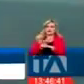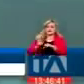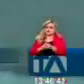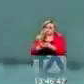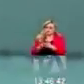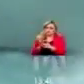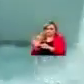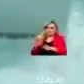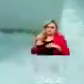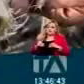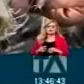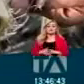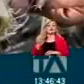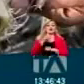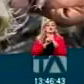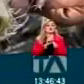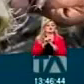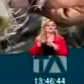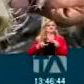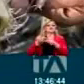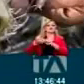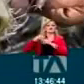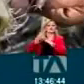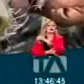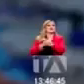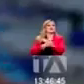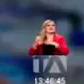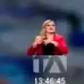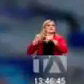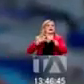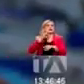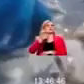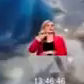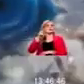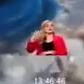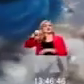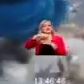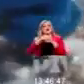el año pasado Ecuador exportó 4.000 millones de dólares a los diferentes mercados. China